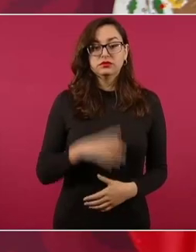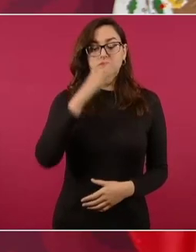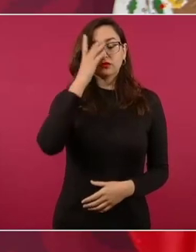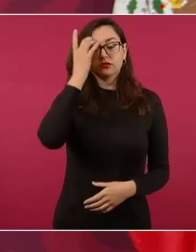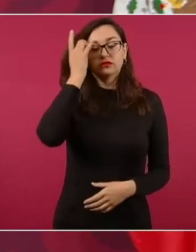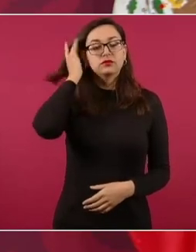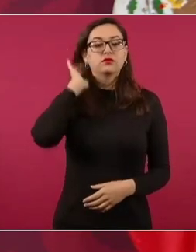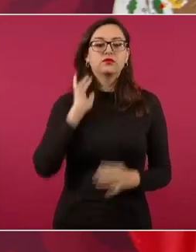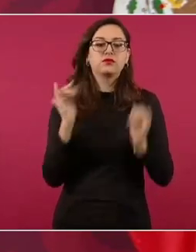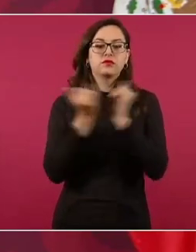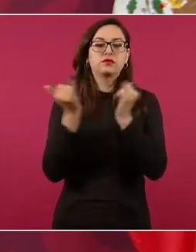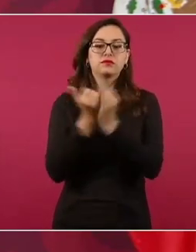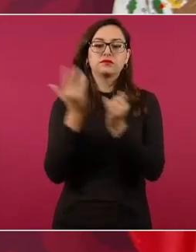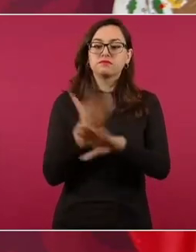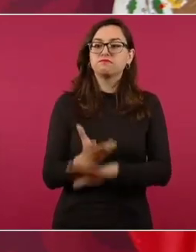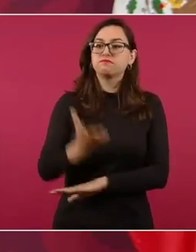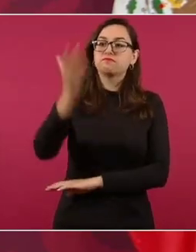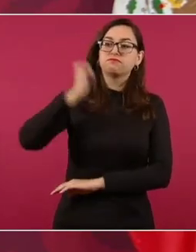de que iba a haber un cambio,